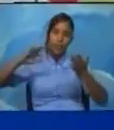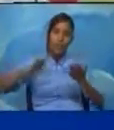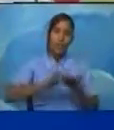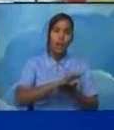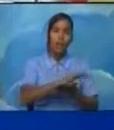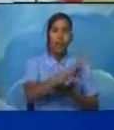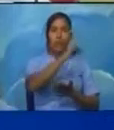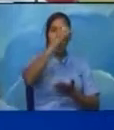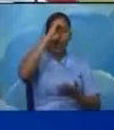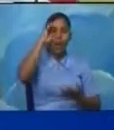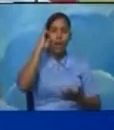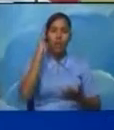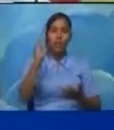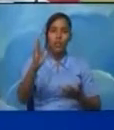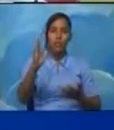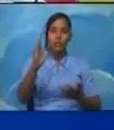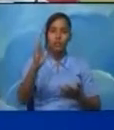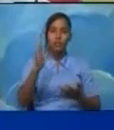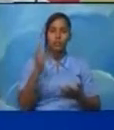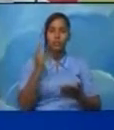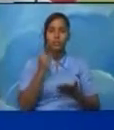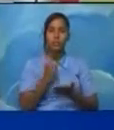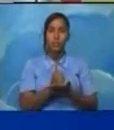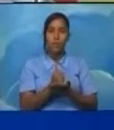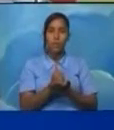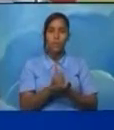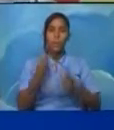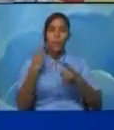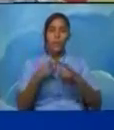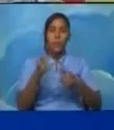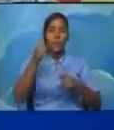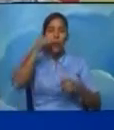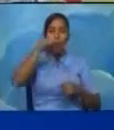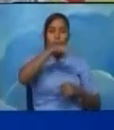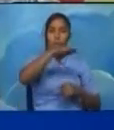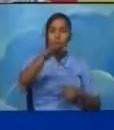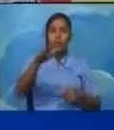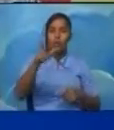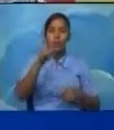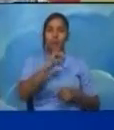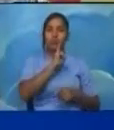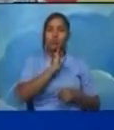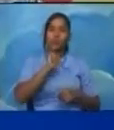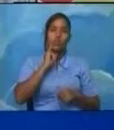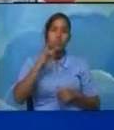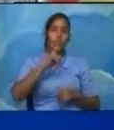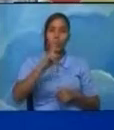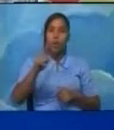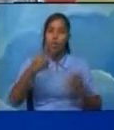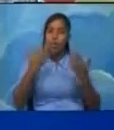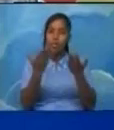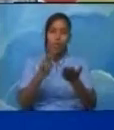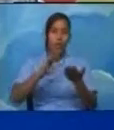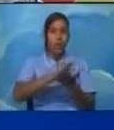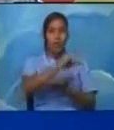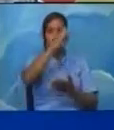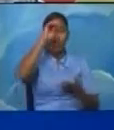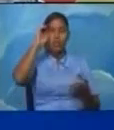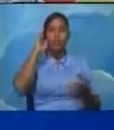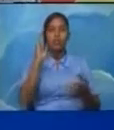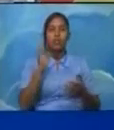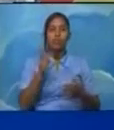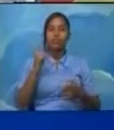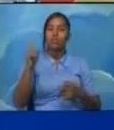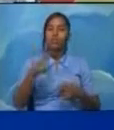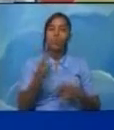dando gloria a Dios. Ah, pero el pueblo hebreo no le estaba dando la gloria a Dios,